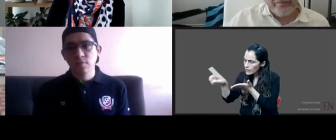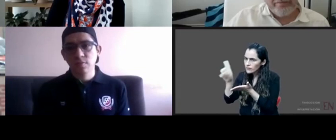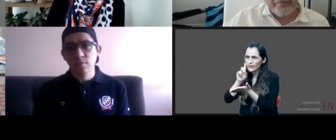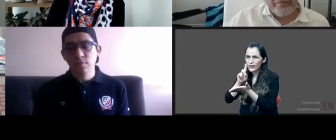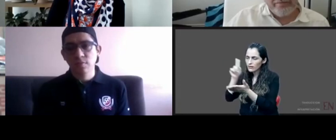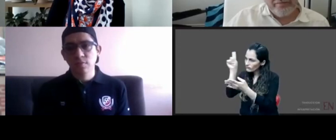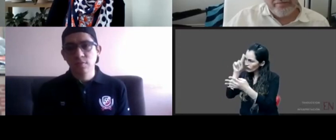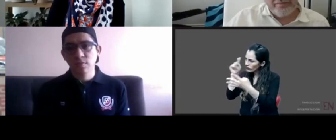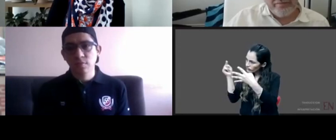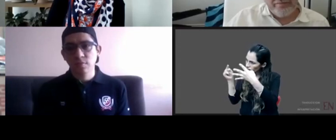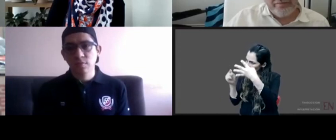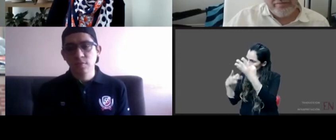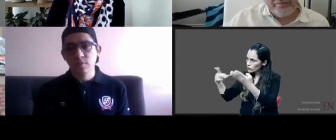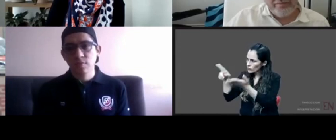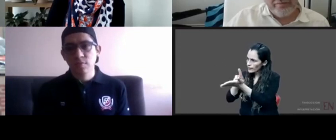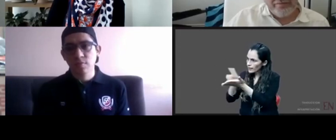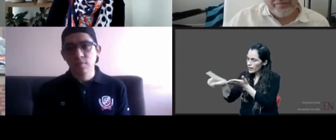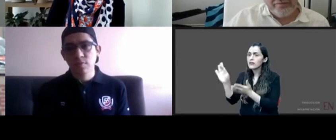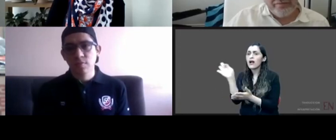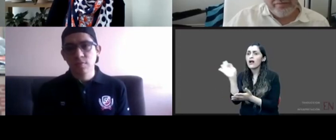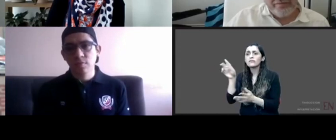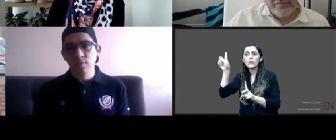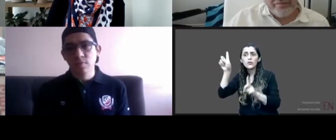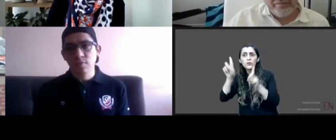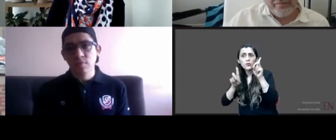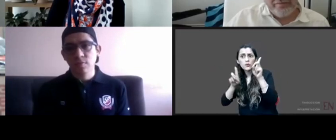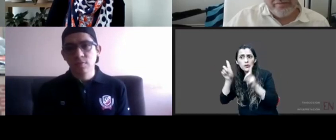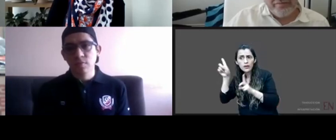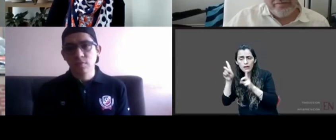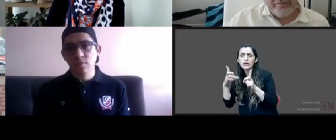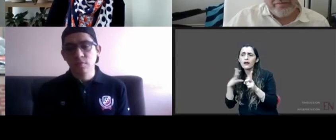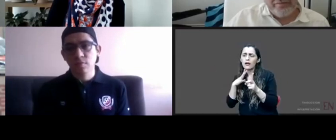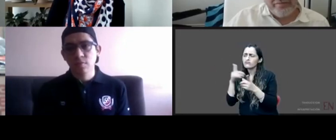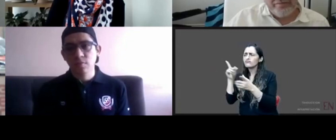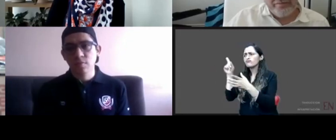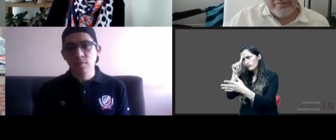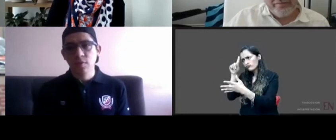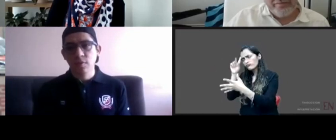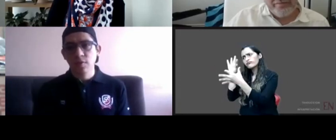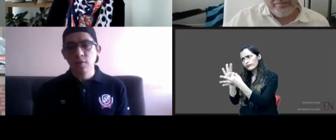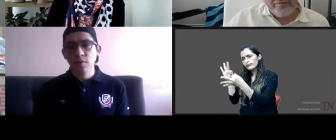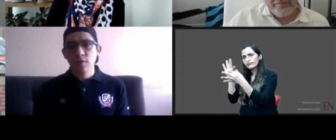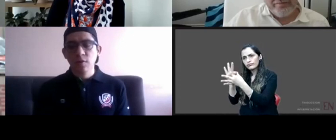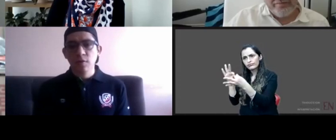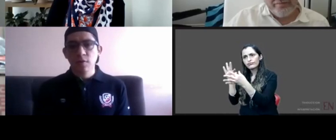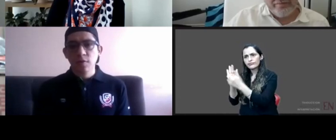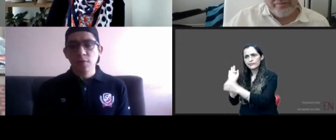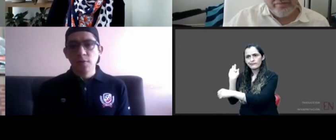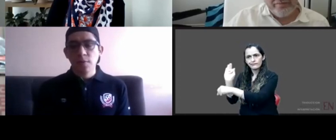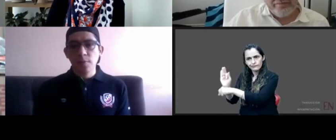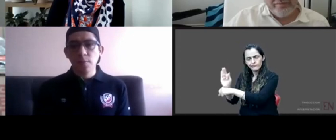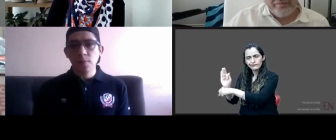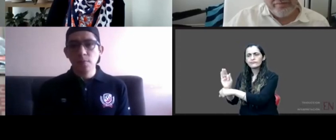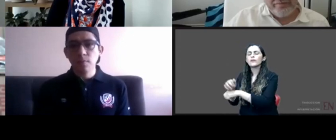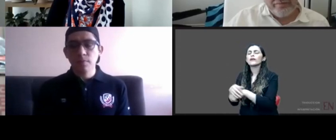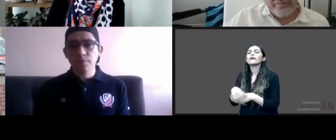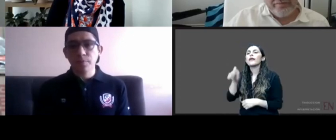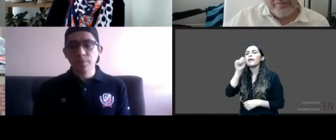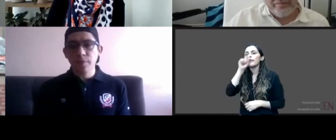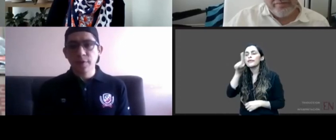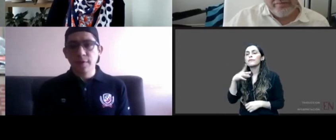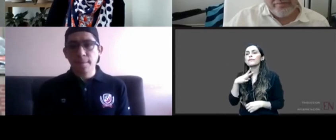o las dudas que tengan también, como ya lo dijo el maestro, pues apoyo también